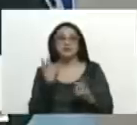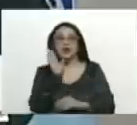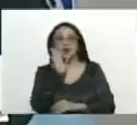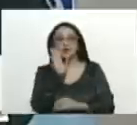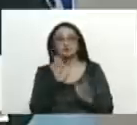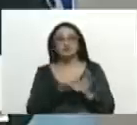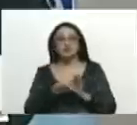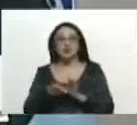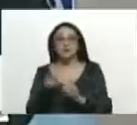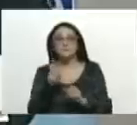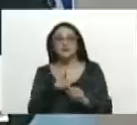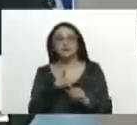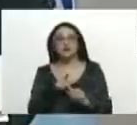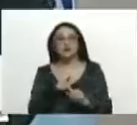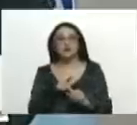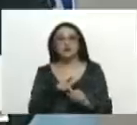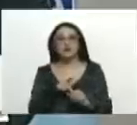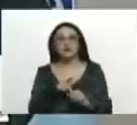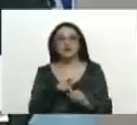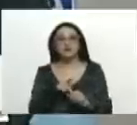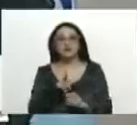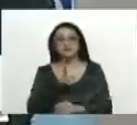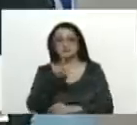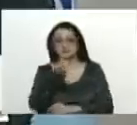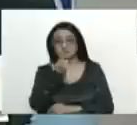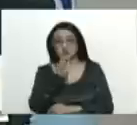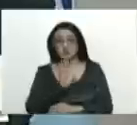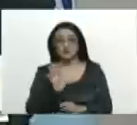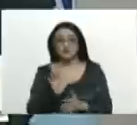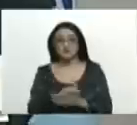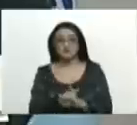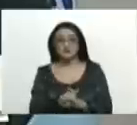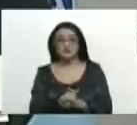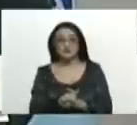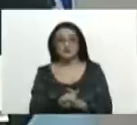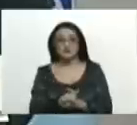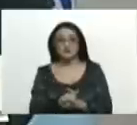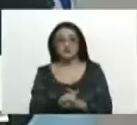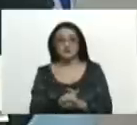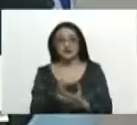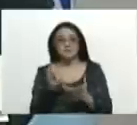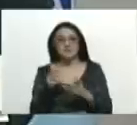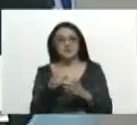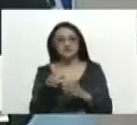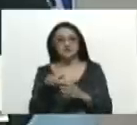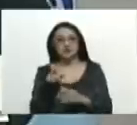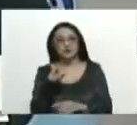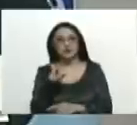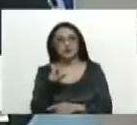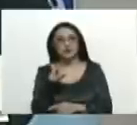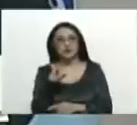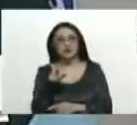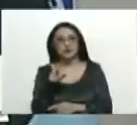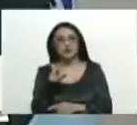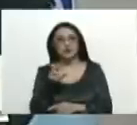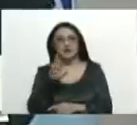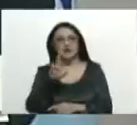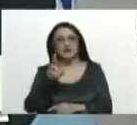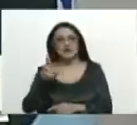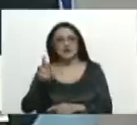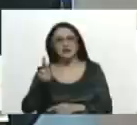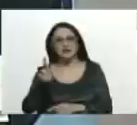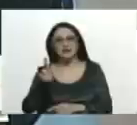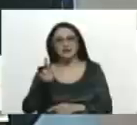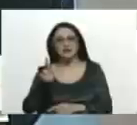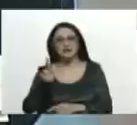petrolera que tuvieron un origen nefasto durante la administración del tristemente célebre rr